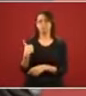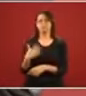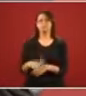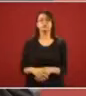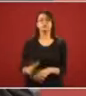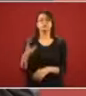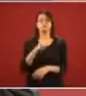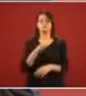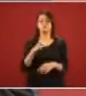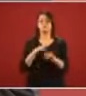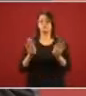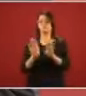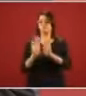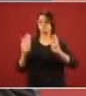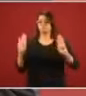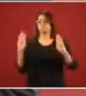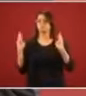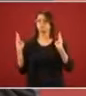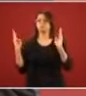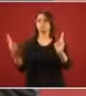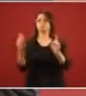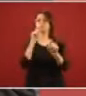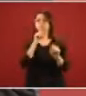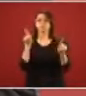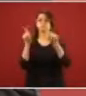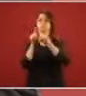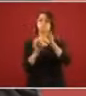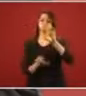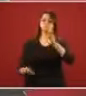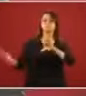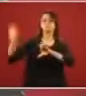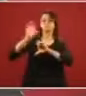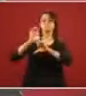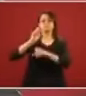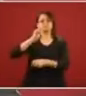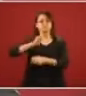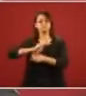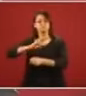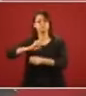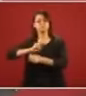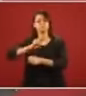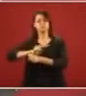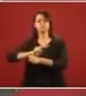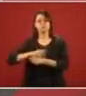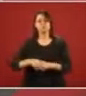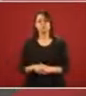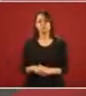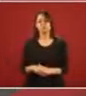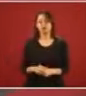de vigilancia. Entonces estuvimos en Michoacán,